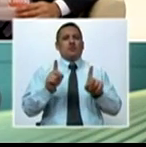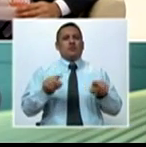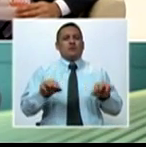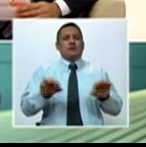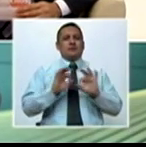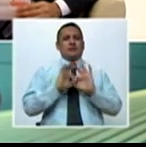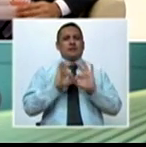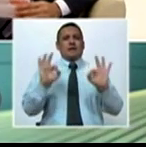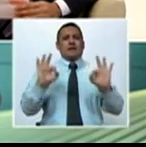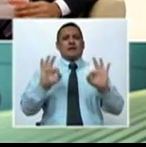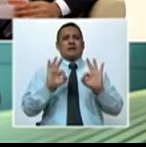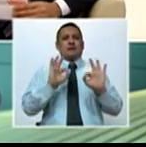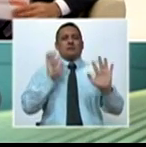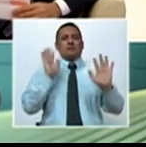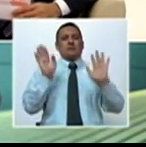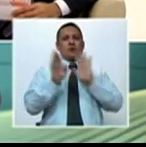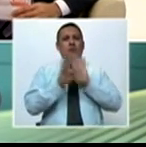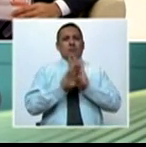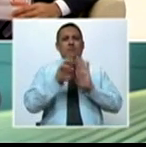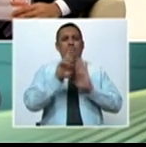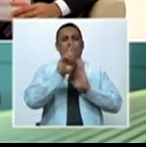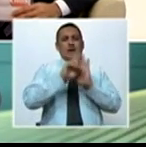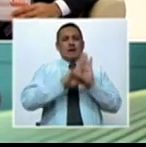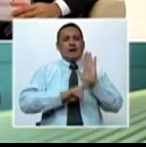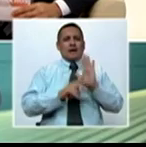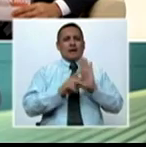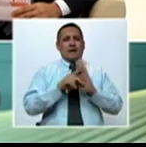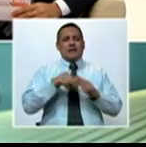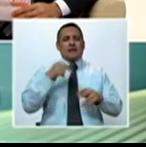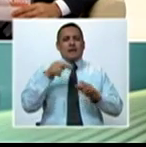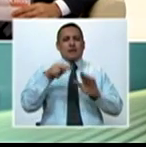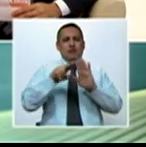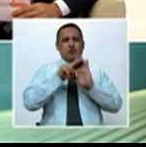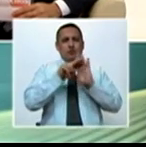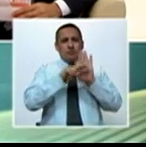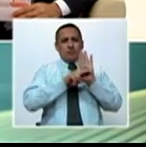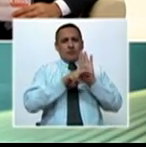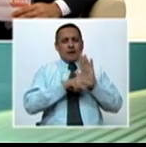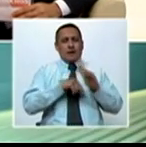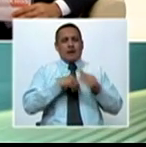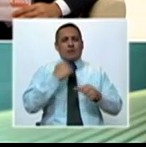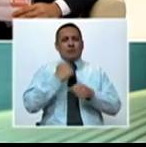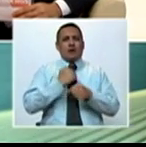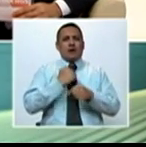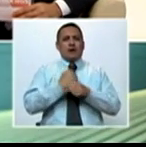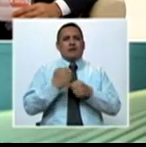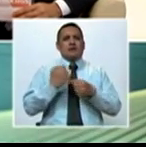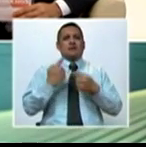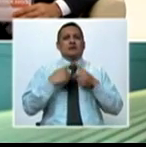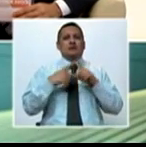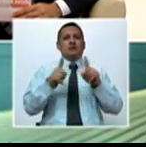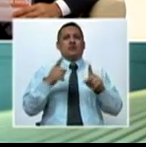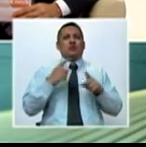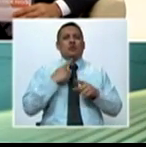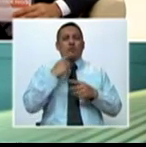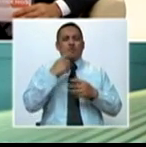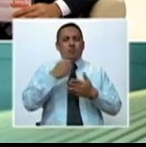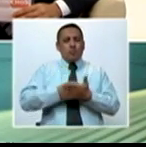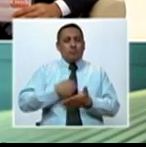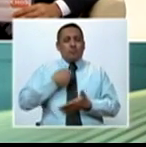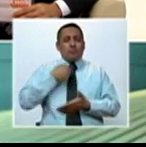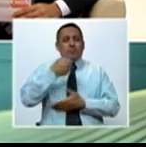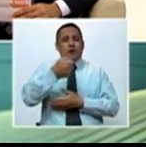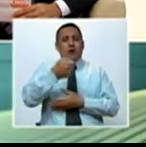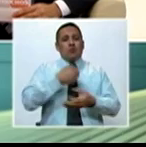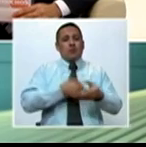reglas de las normas laborales. No, sino una retribución bajo las